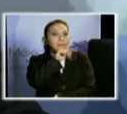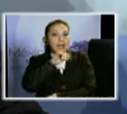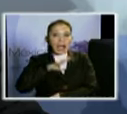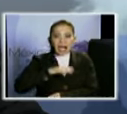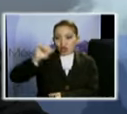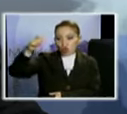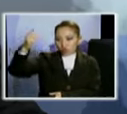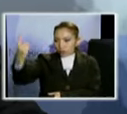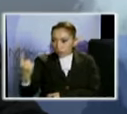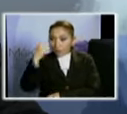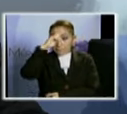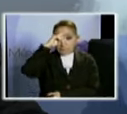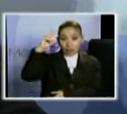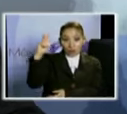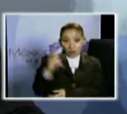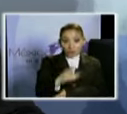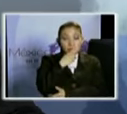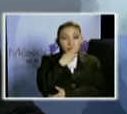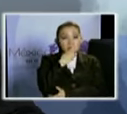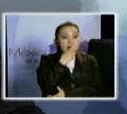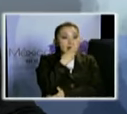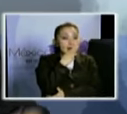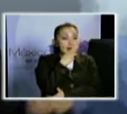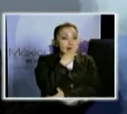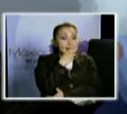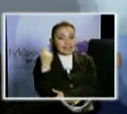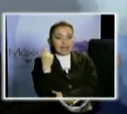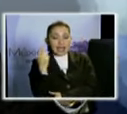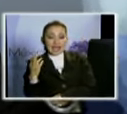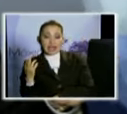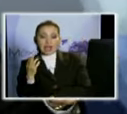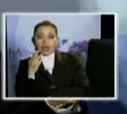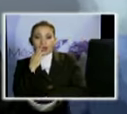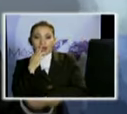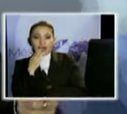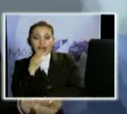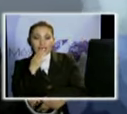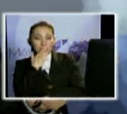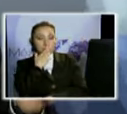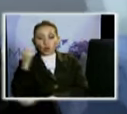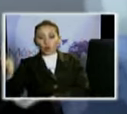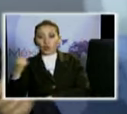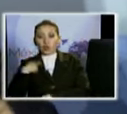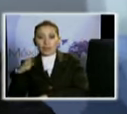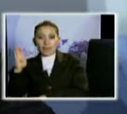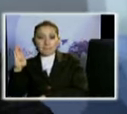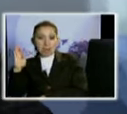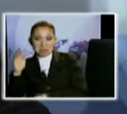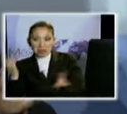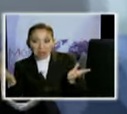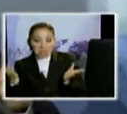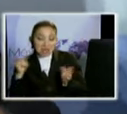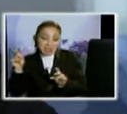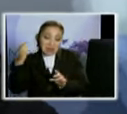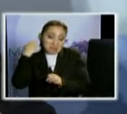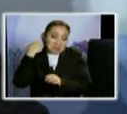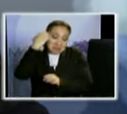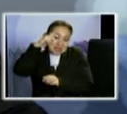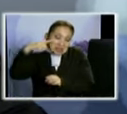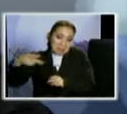que dice que es peor fumar un cigarrillo que fumar de tabaco que uno de marihuana, pero en fin, esa es anécdota